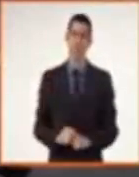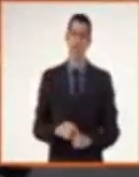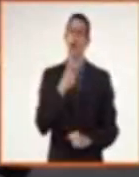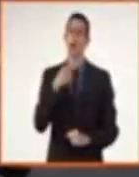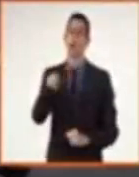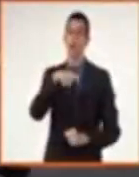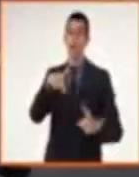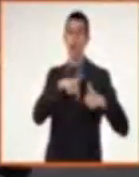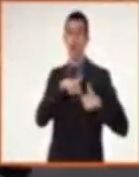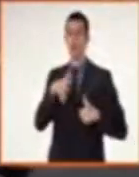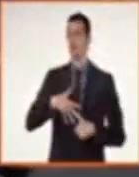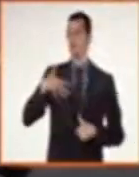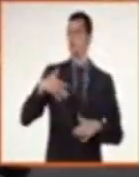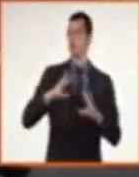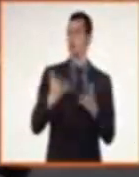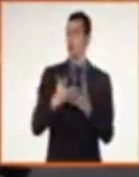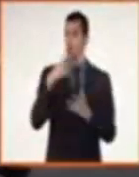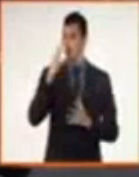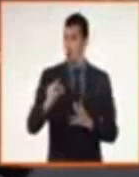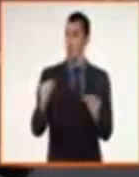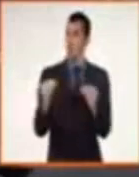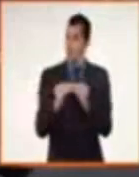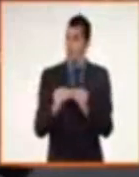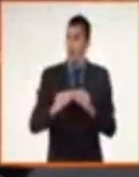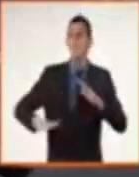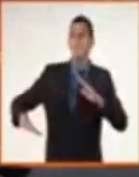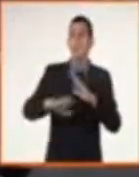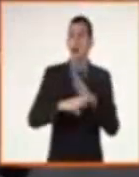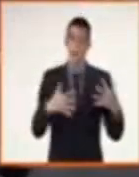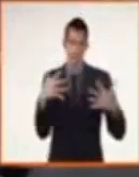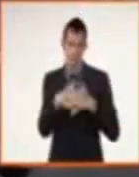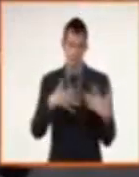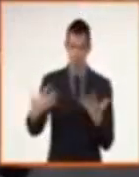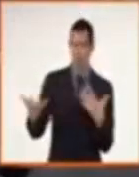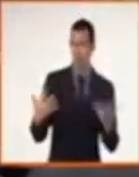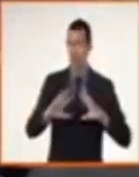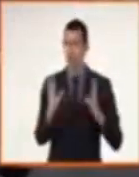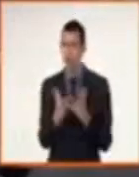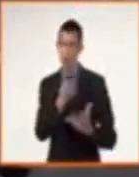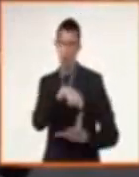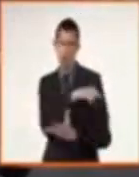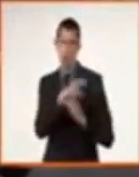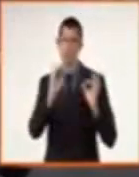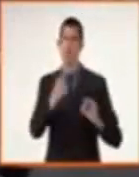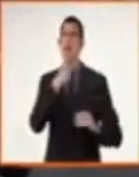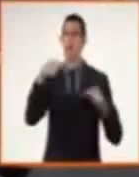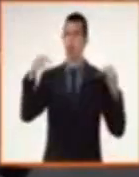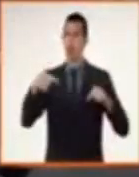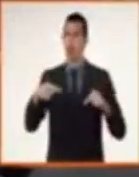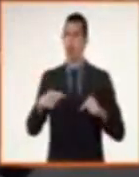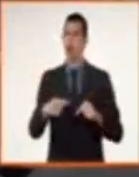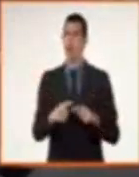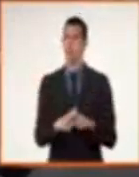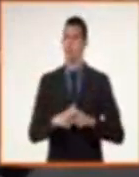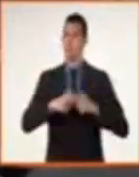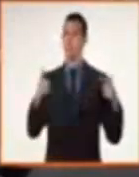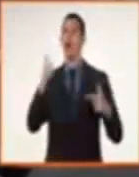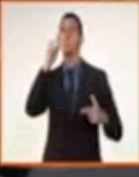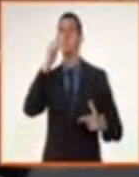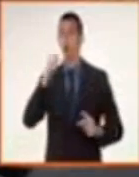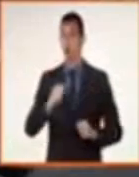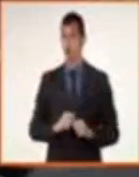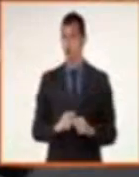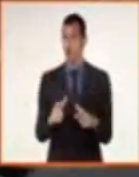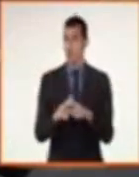donde no están todos los ministros, como en otros momentos, una asamblea con menos diputados que en otros momentos. Yo creo que también dan claves de qué es lo